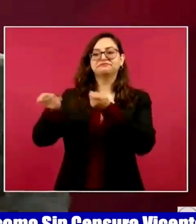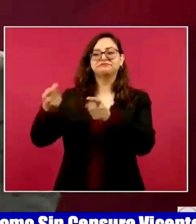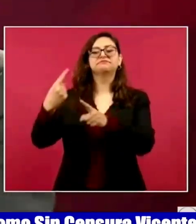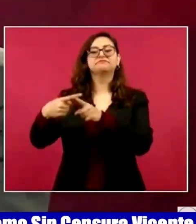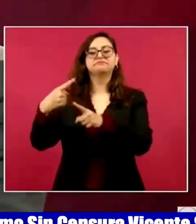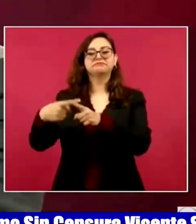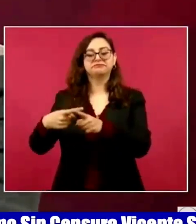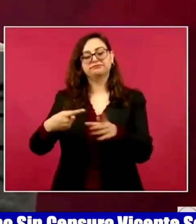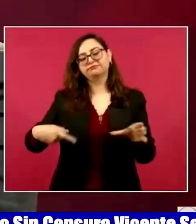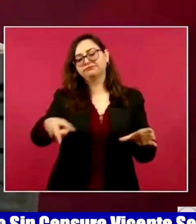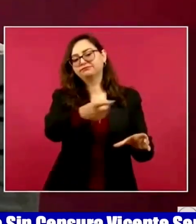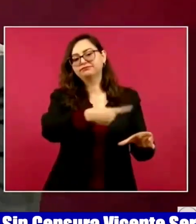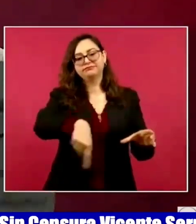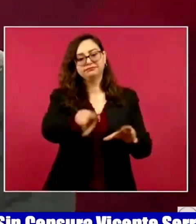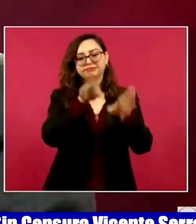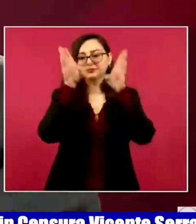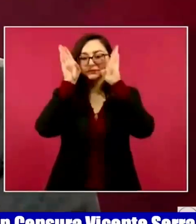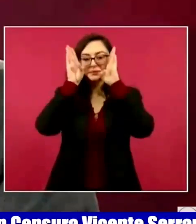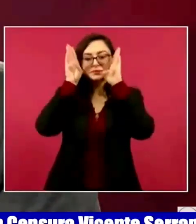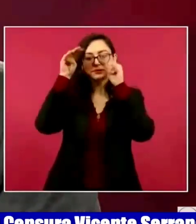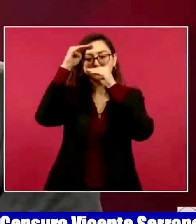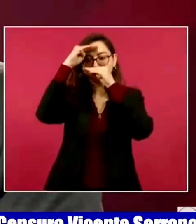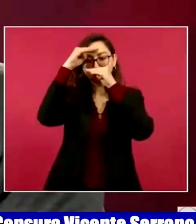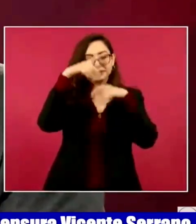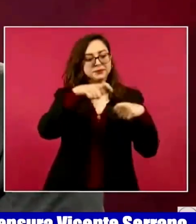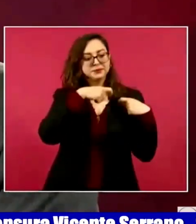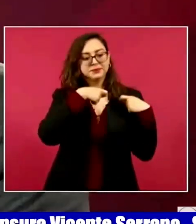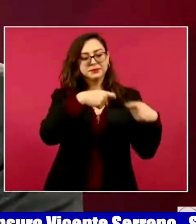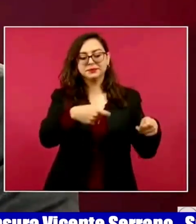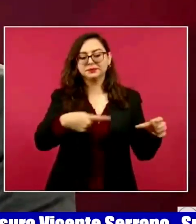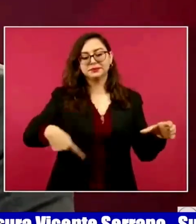Esto de la maestra Yasmín,